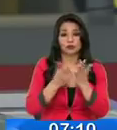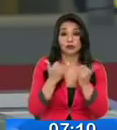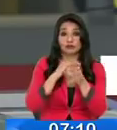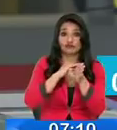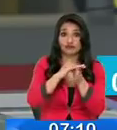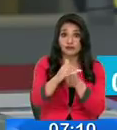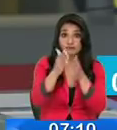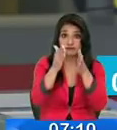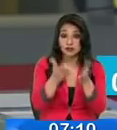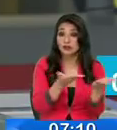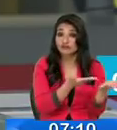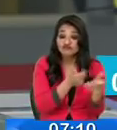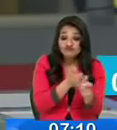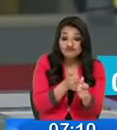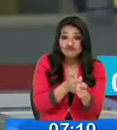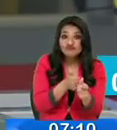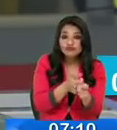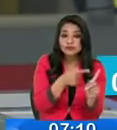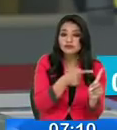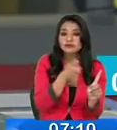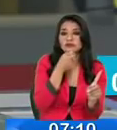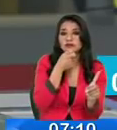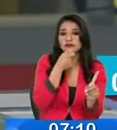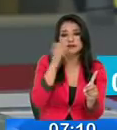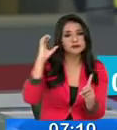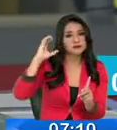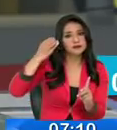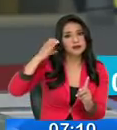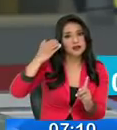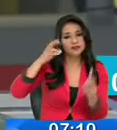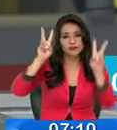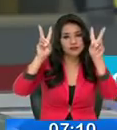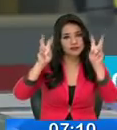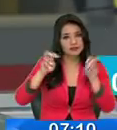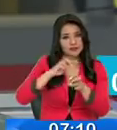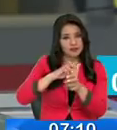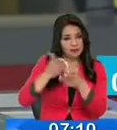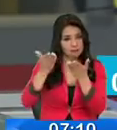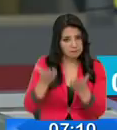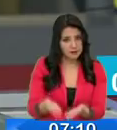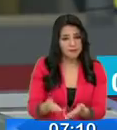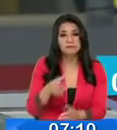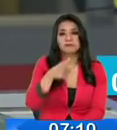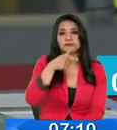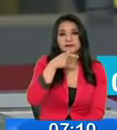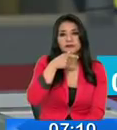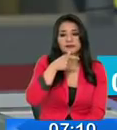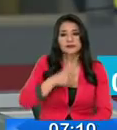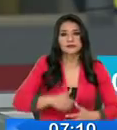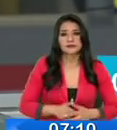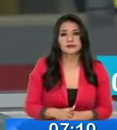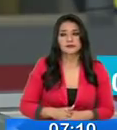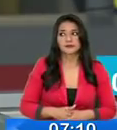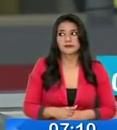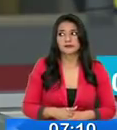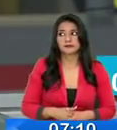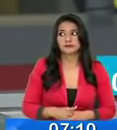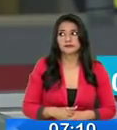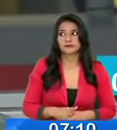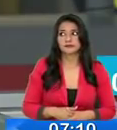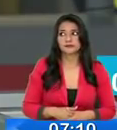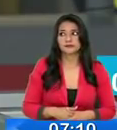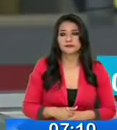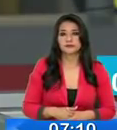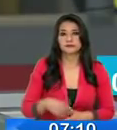en pocos minutos a que estemos junto a Miguel Rivadeneira en nuestro segmento de los invitados acá en nuestro programa. El invitado del día de hoy